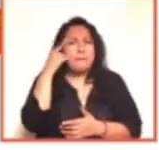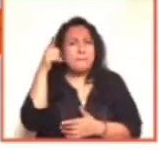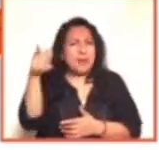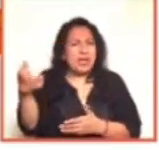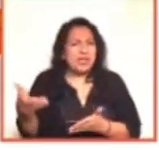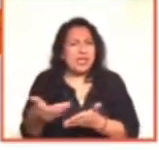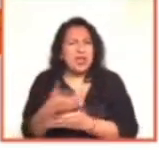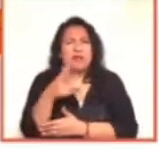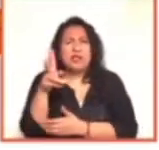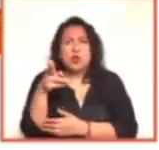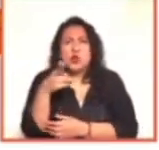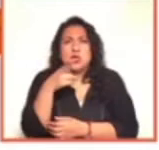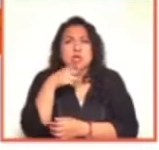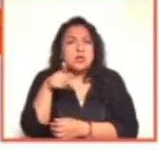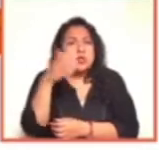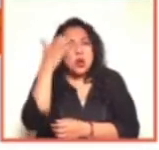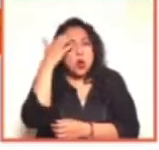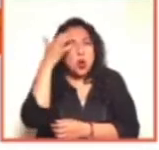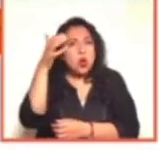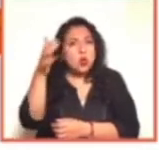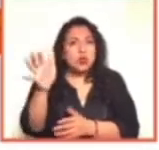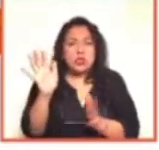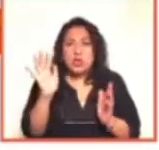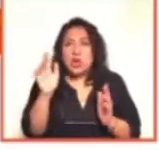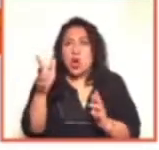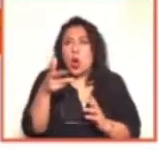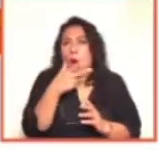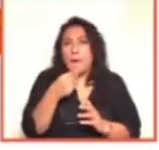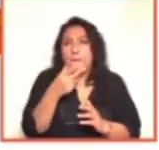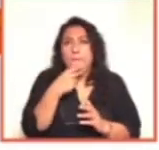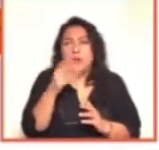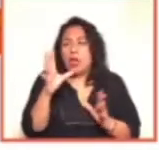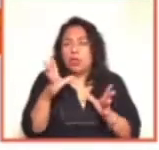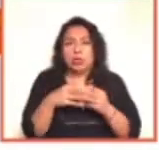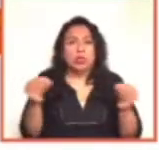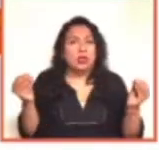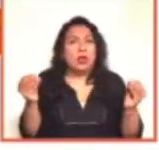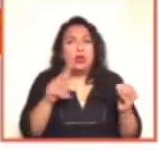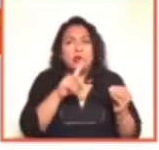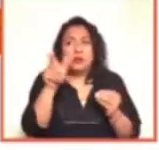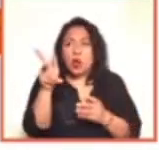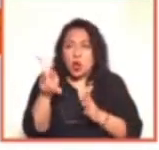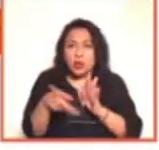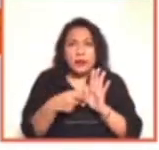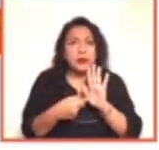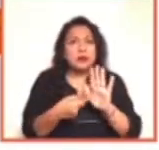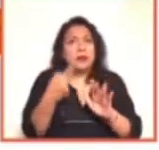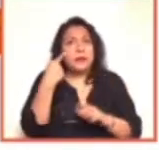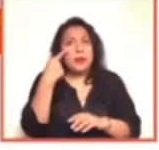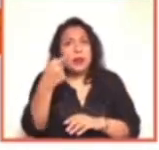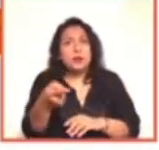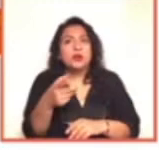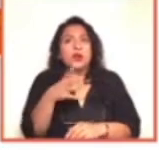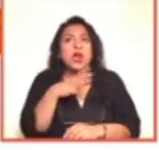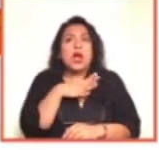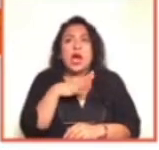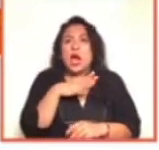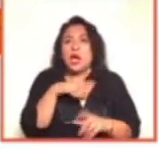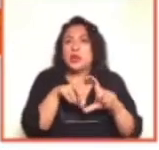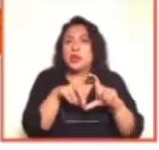joya oculta, no oculta. Es un cuate que tiende a desaparecer, pero cuando regresa, regresa con unos